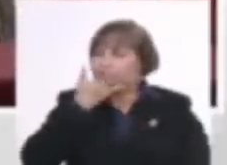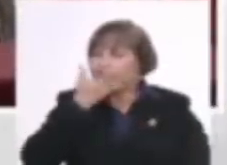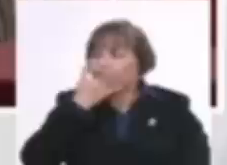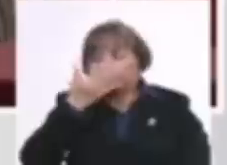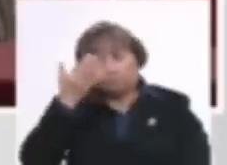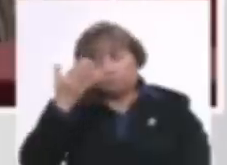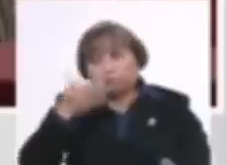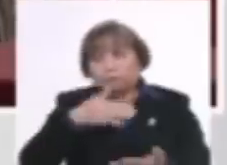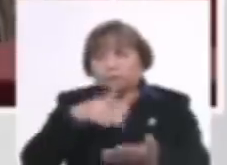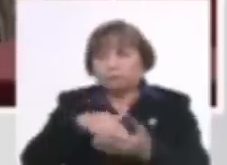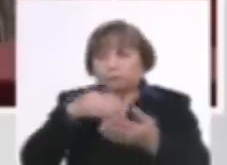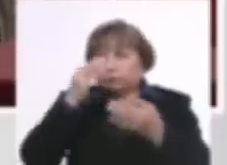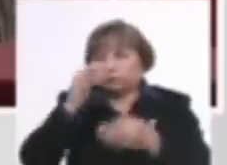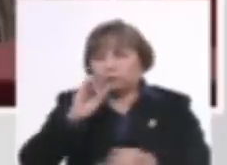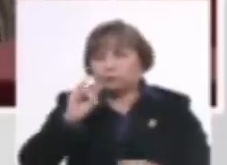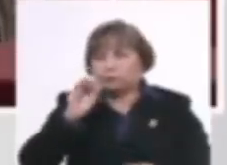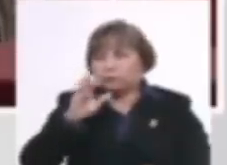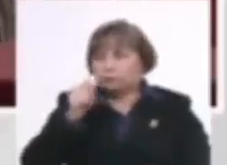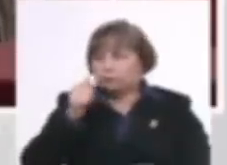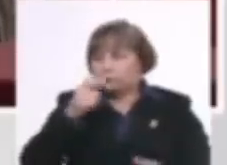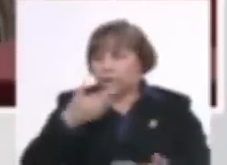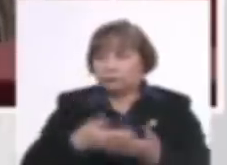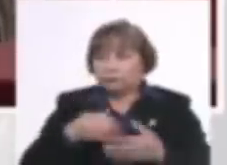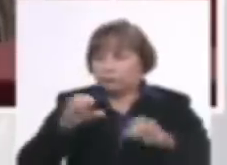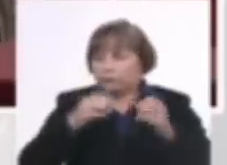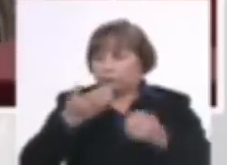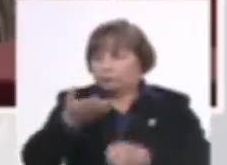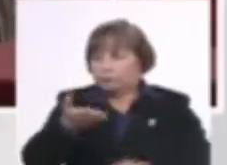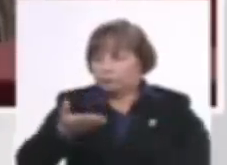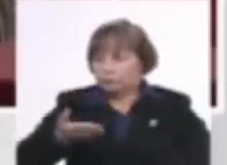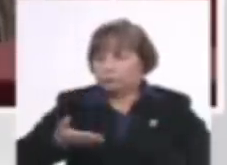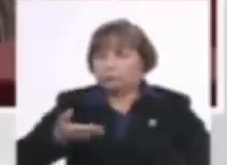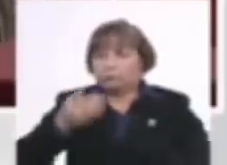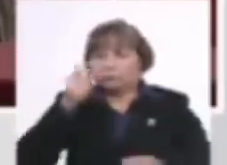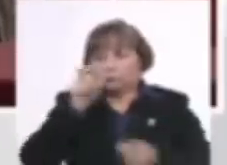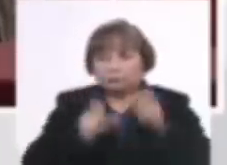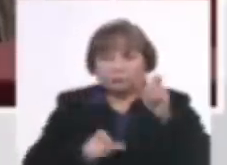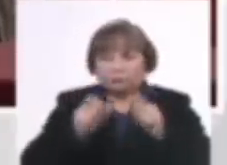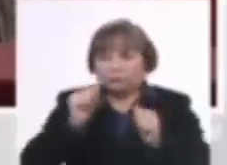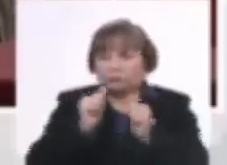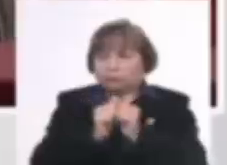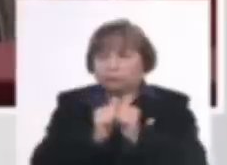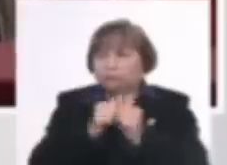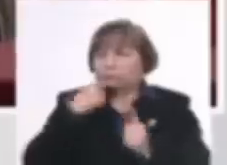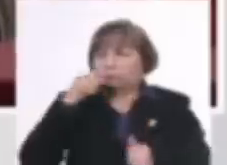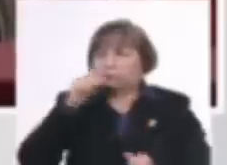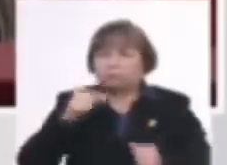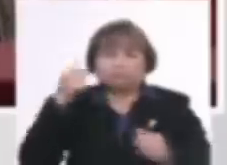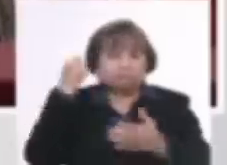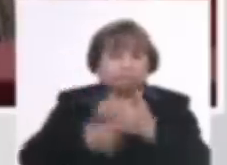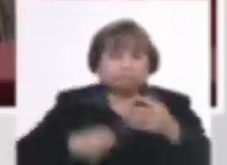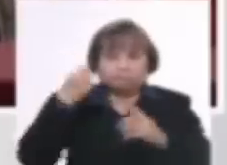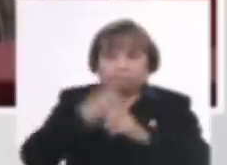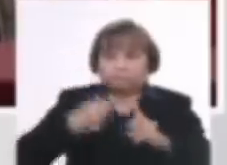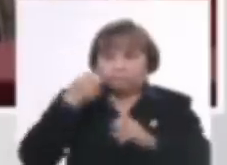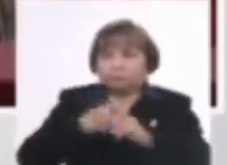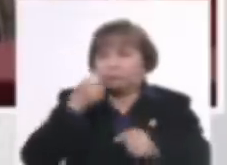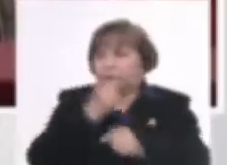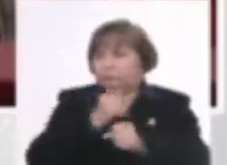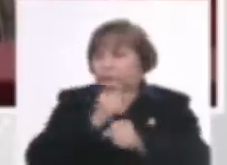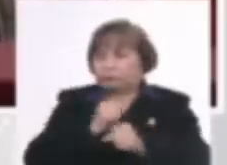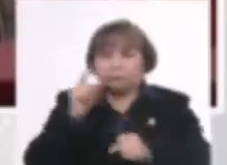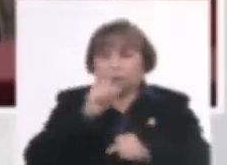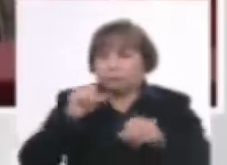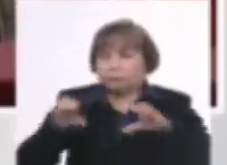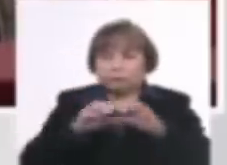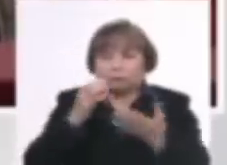de que en medio de una informalidad tan alta, presidenta, se invite a Palacio a gente que estaría explotando jóvenes porque no les